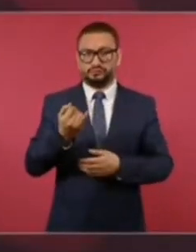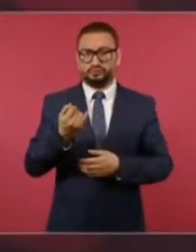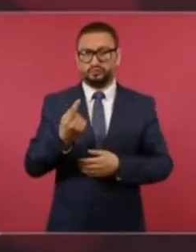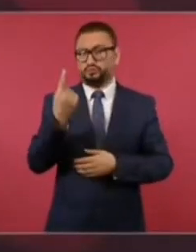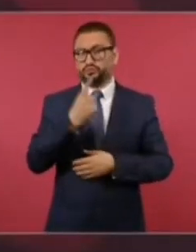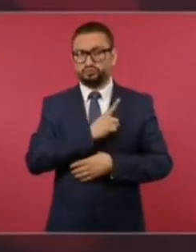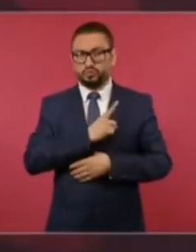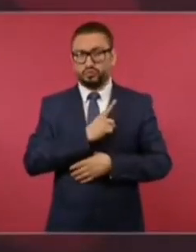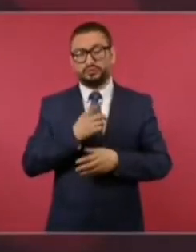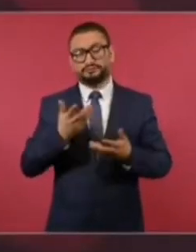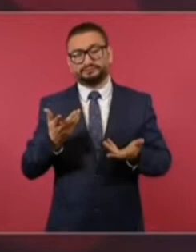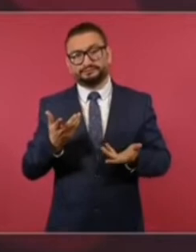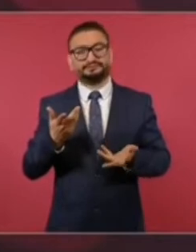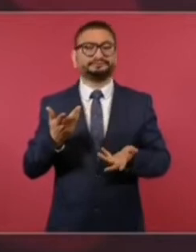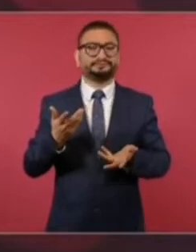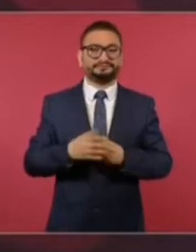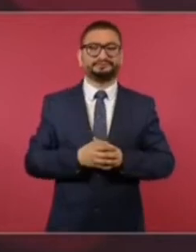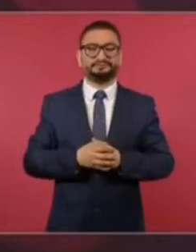pero